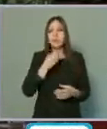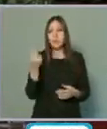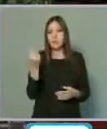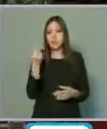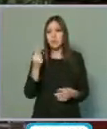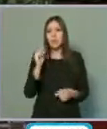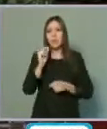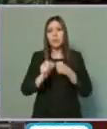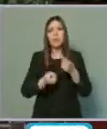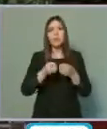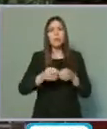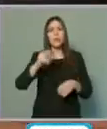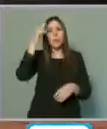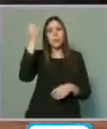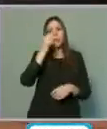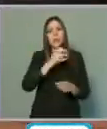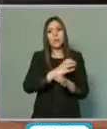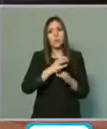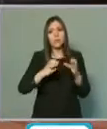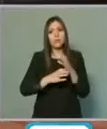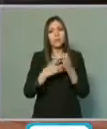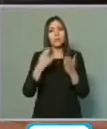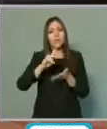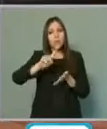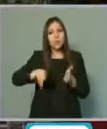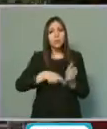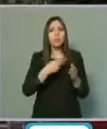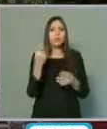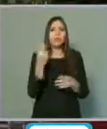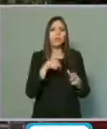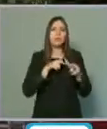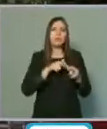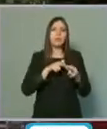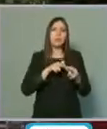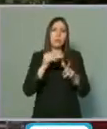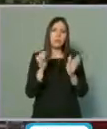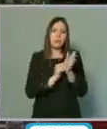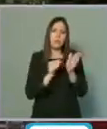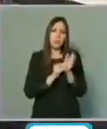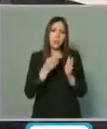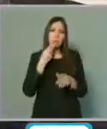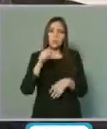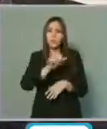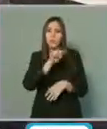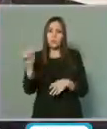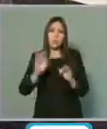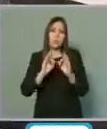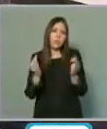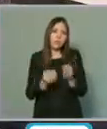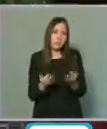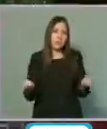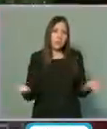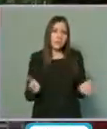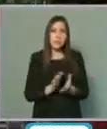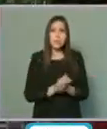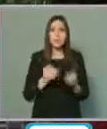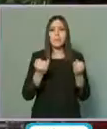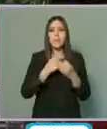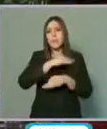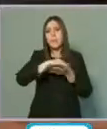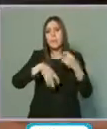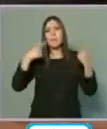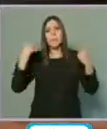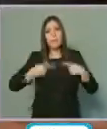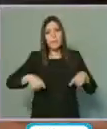hay una pérdida de habilidades, y las cuales pues yo creo que las tenemos que mantener ahí activas en otros De ámbitos. una u que- otra manera, ¿no? También Exactamente. nosotros